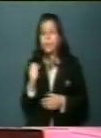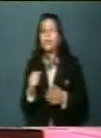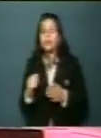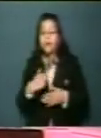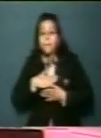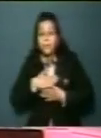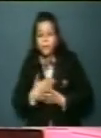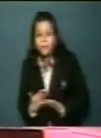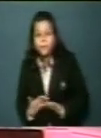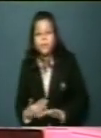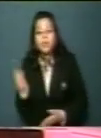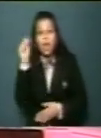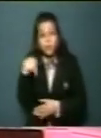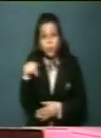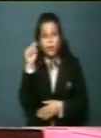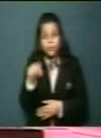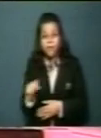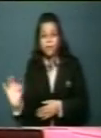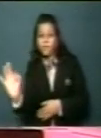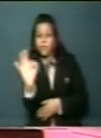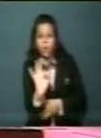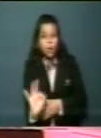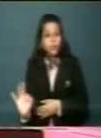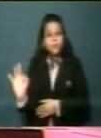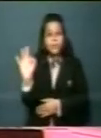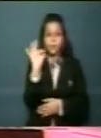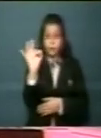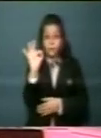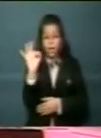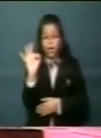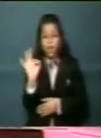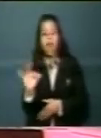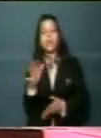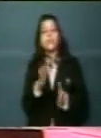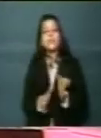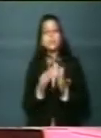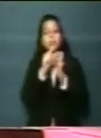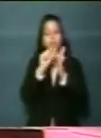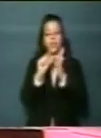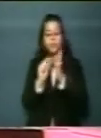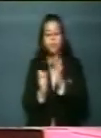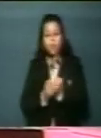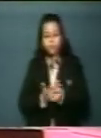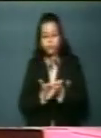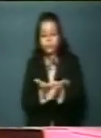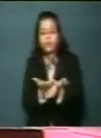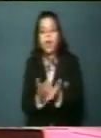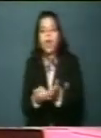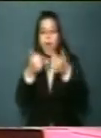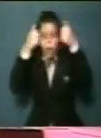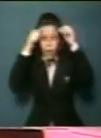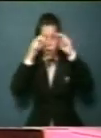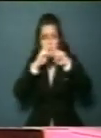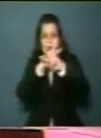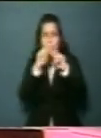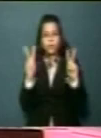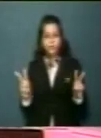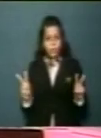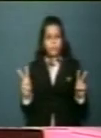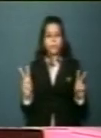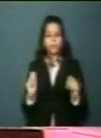la actualización y fortalecimiento del marco institucional surgido de los acuerdos de paz.